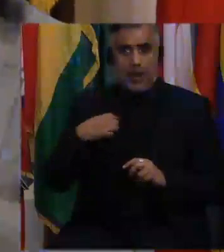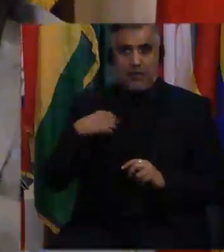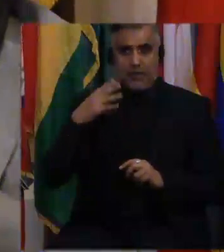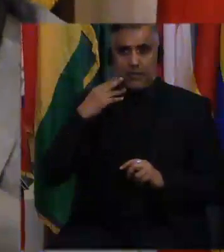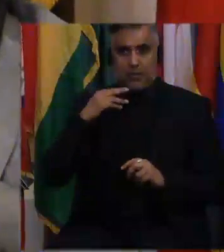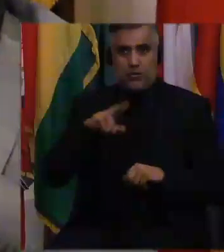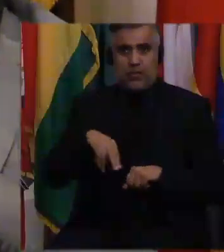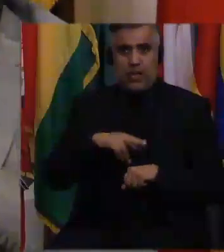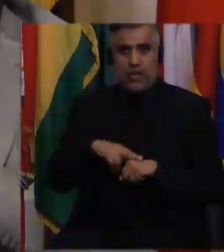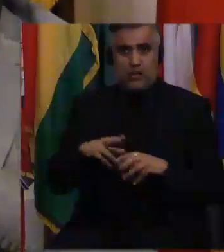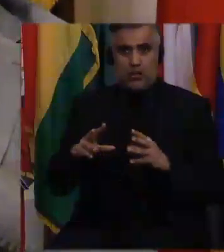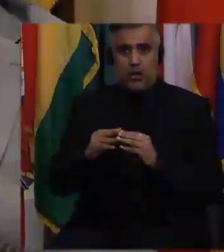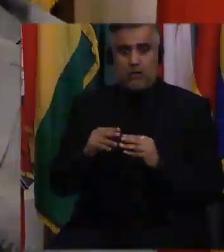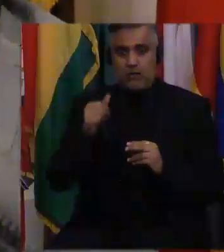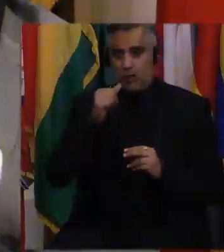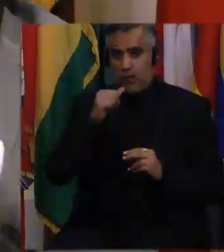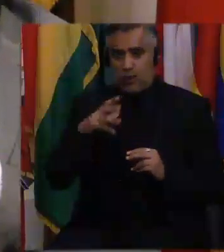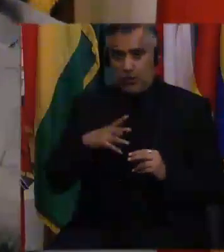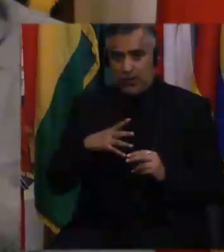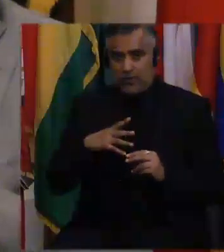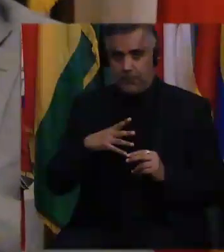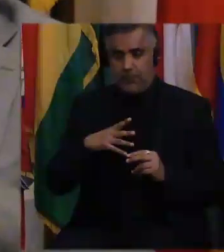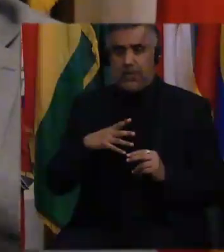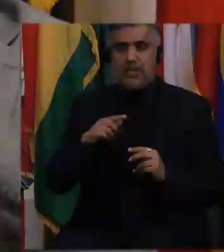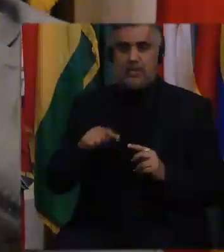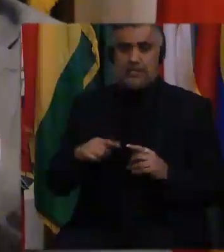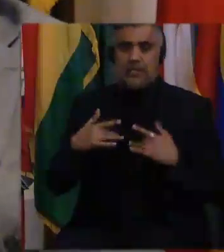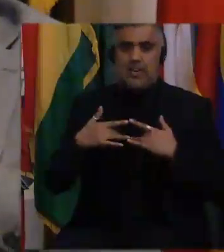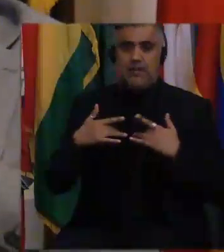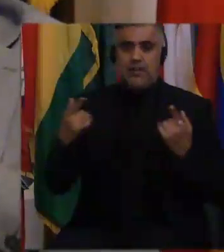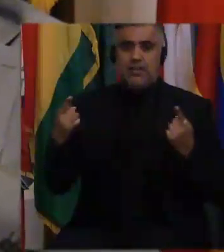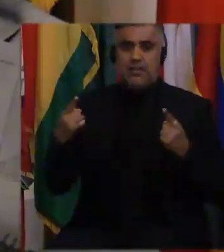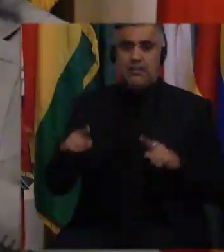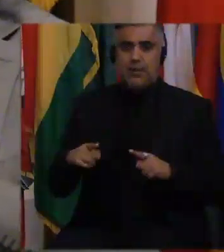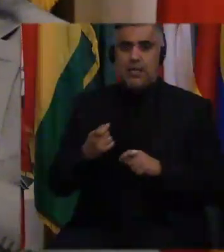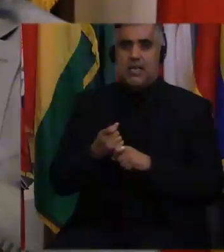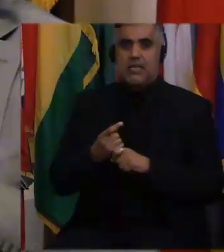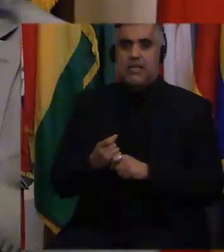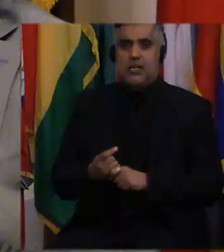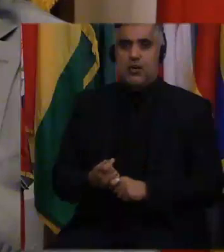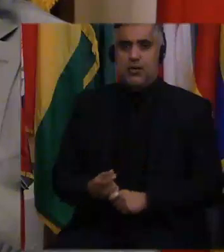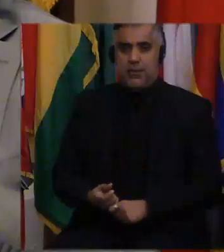Mujeres, que es un evento que ocurre todos los años, que no apenas